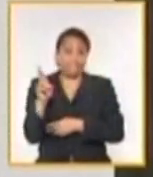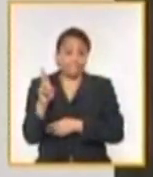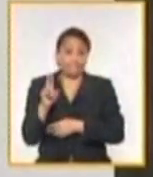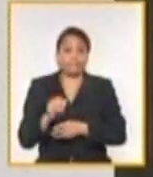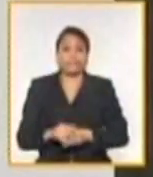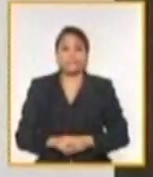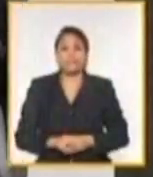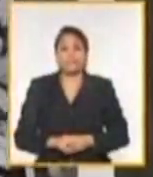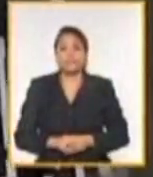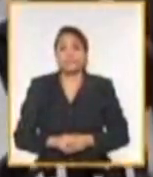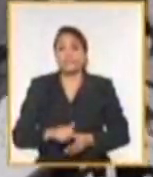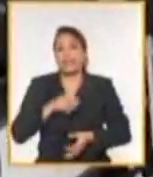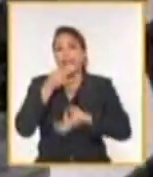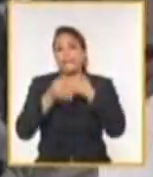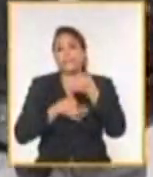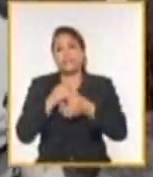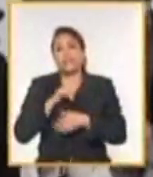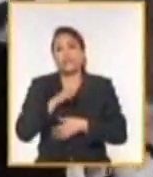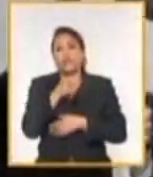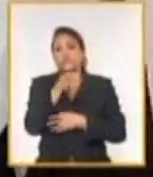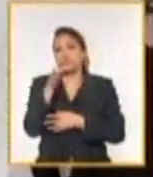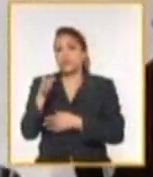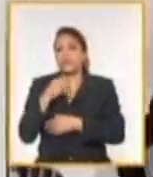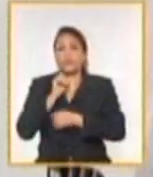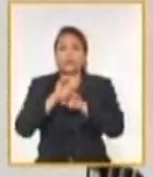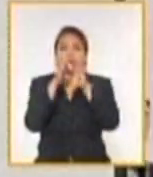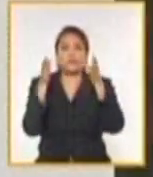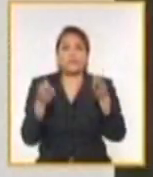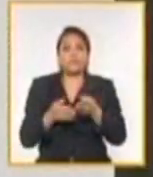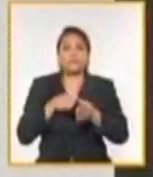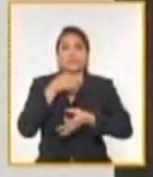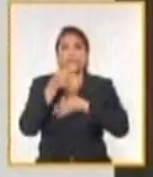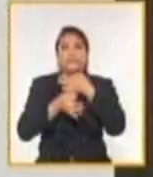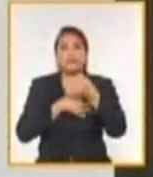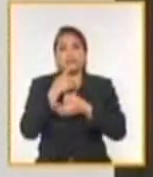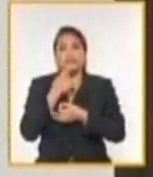Un compendio de sus viajes por el mundo llevando la voz altiva de su pueblo.